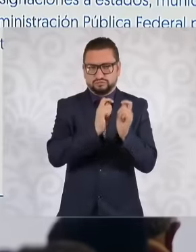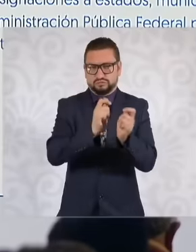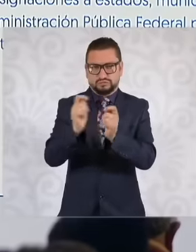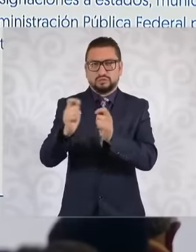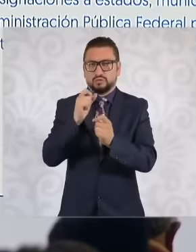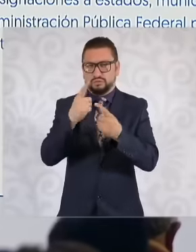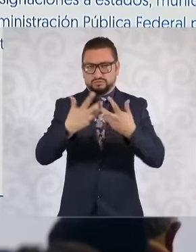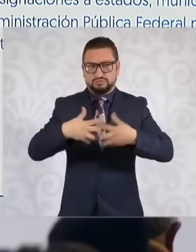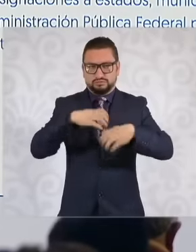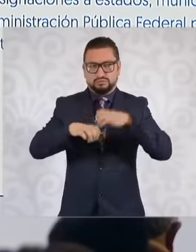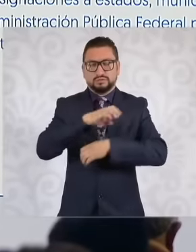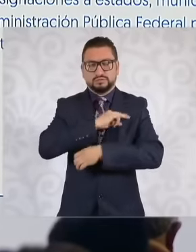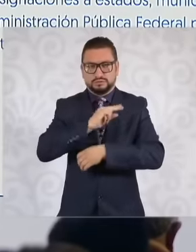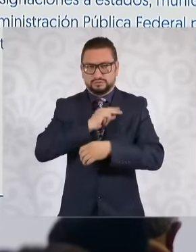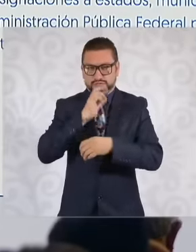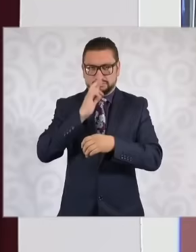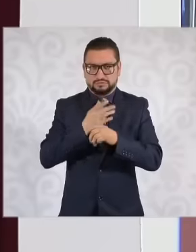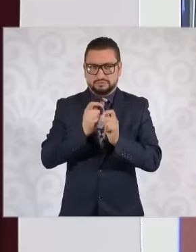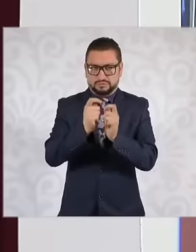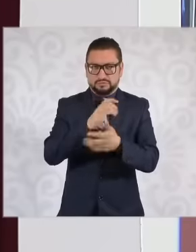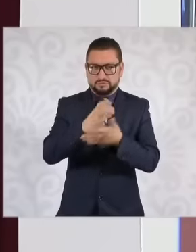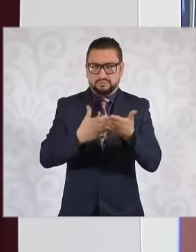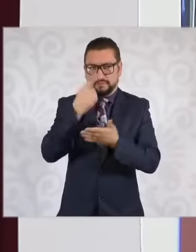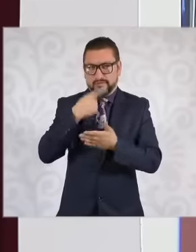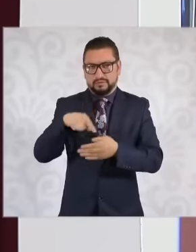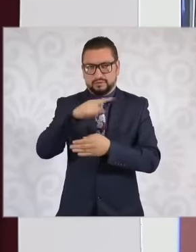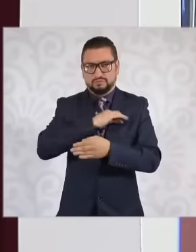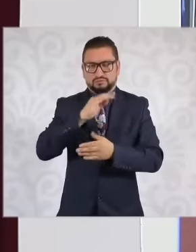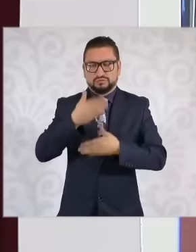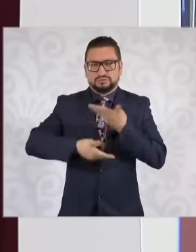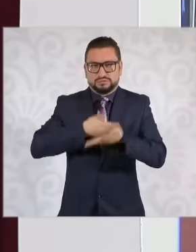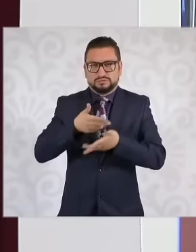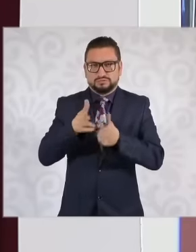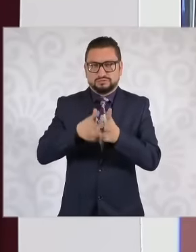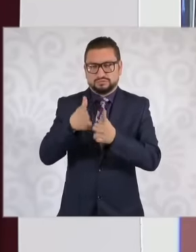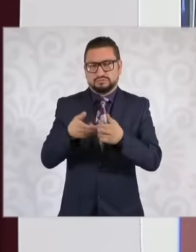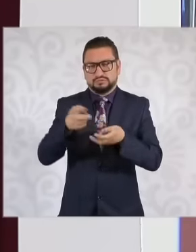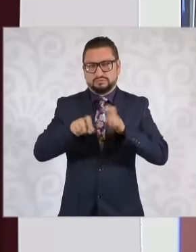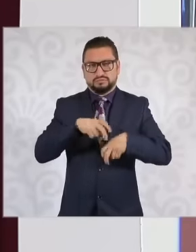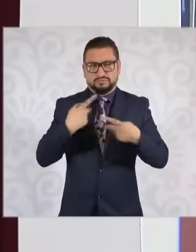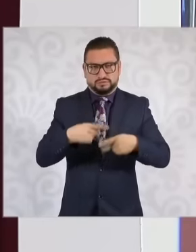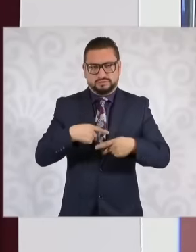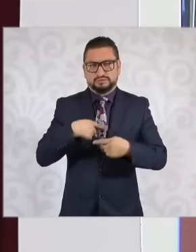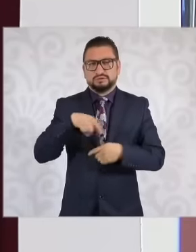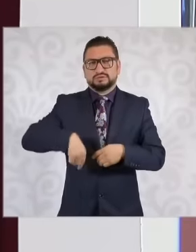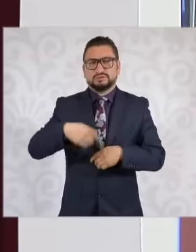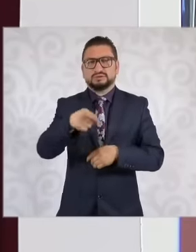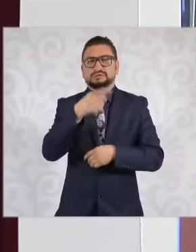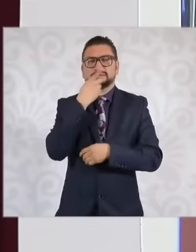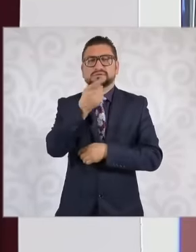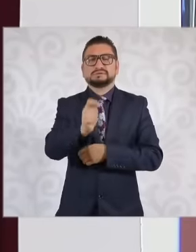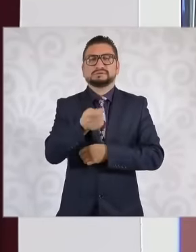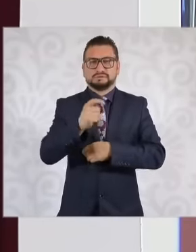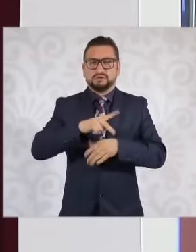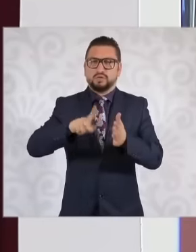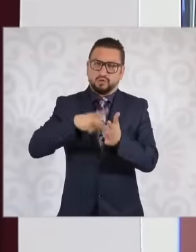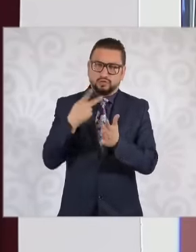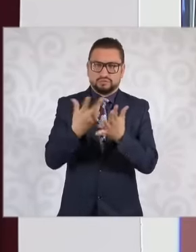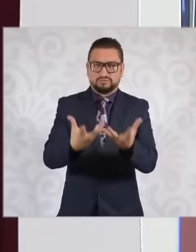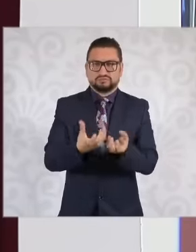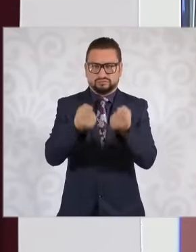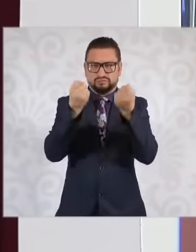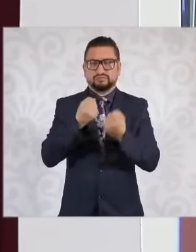a empresas privadas una concesión para el servicio público de transporte ferroviario de pasajeros. Esto quiere decir, como decía, que recupera el Estado